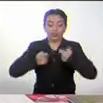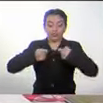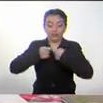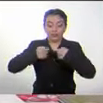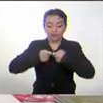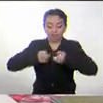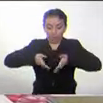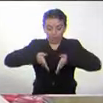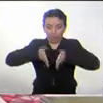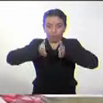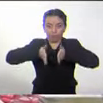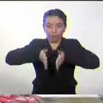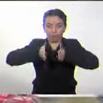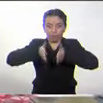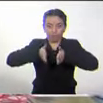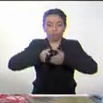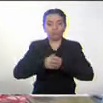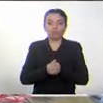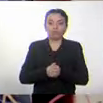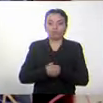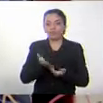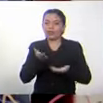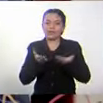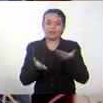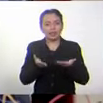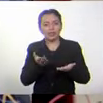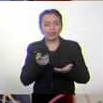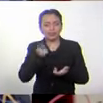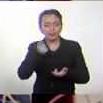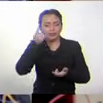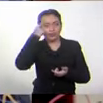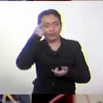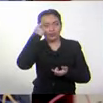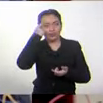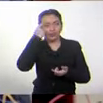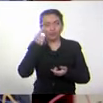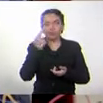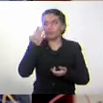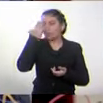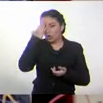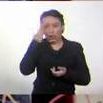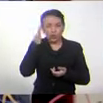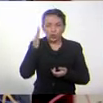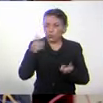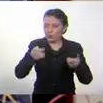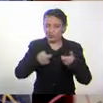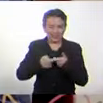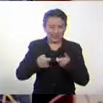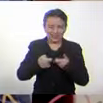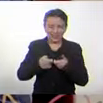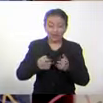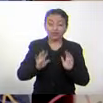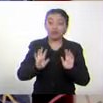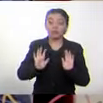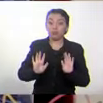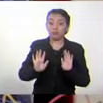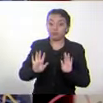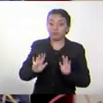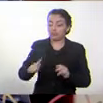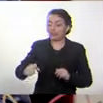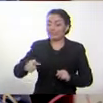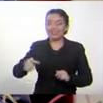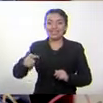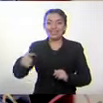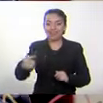un poco desconocido para ti, pero no. Te sorprenderías que todos los años tienes que lidiar con estos